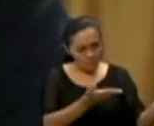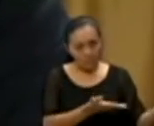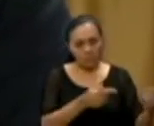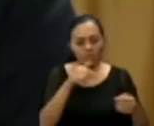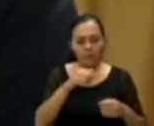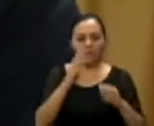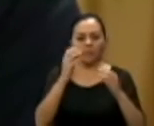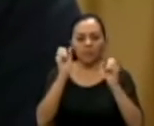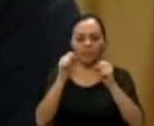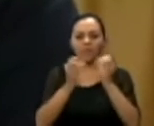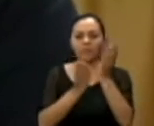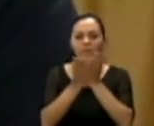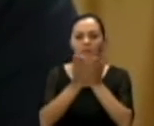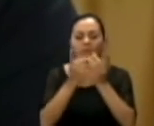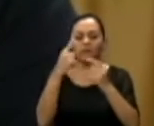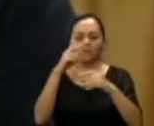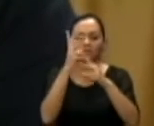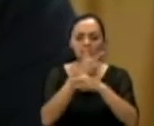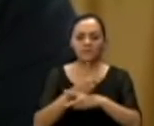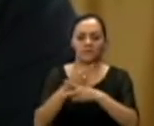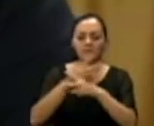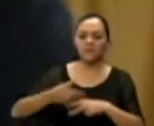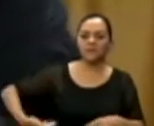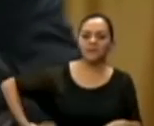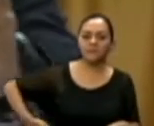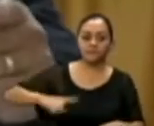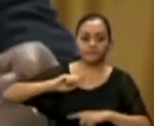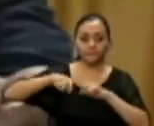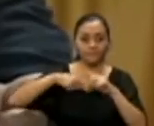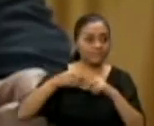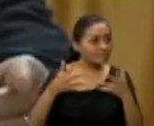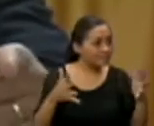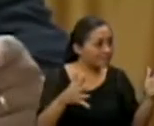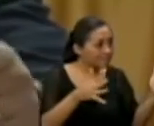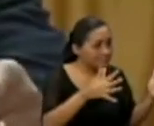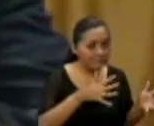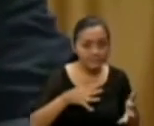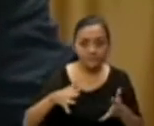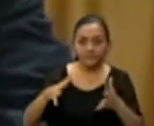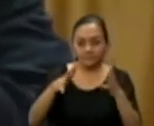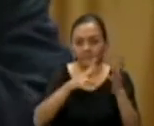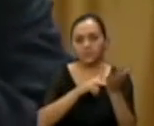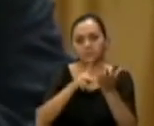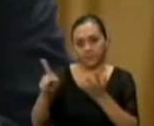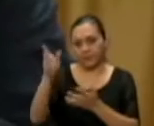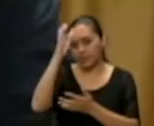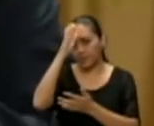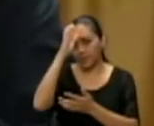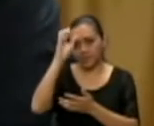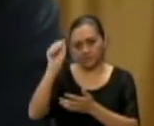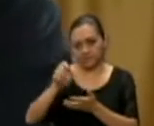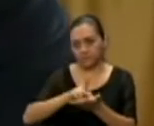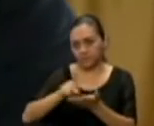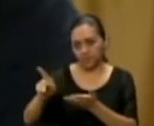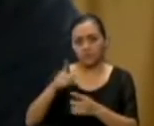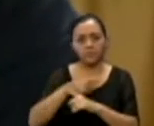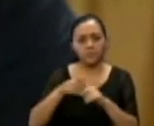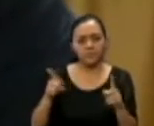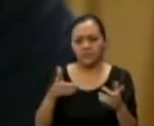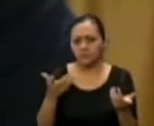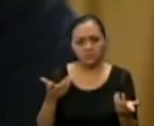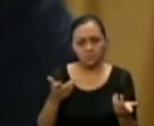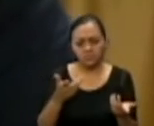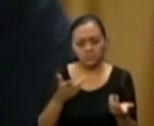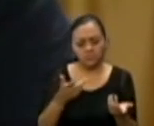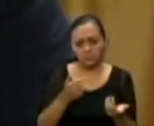servicio fundamental y cuando no existe se paga al sector privado pero el paciente tiene acceso a